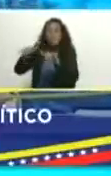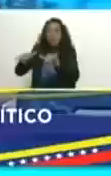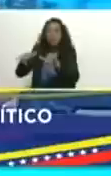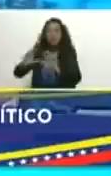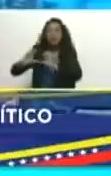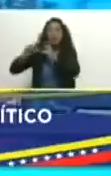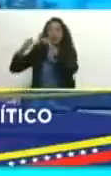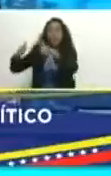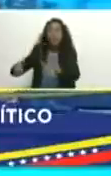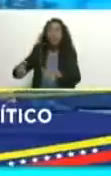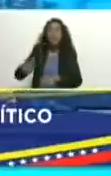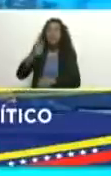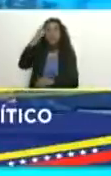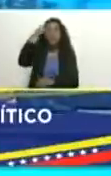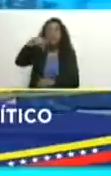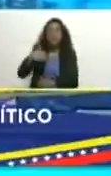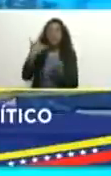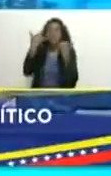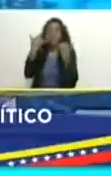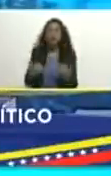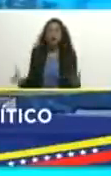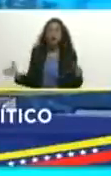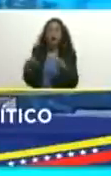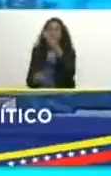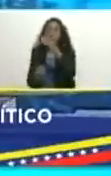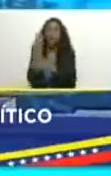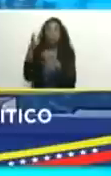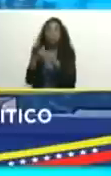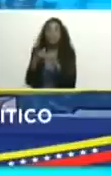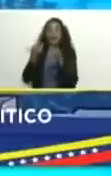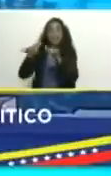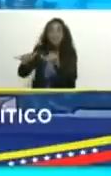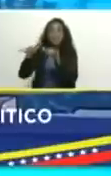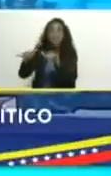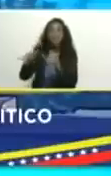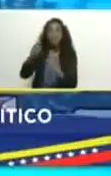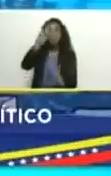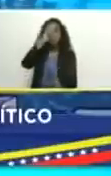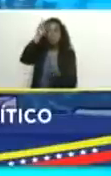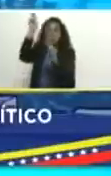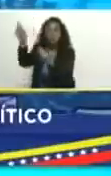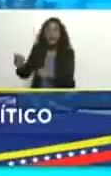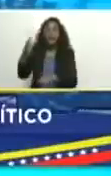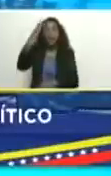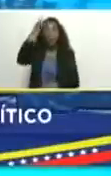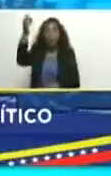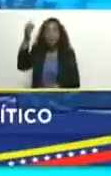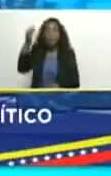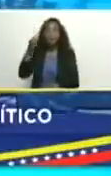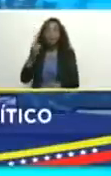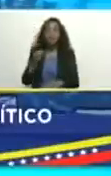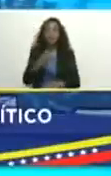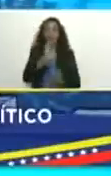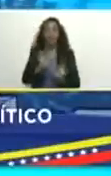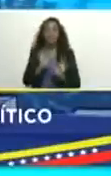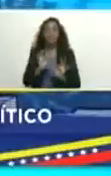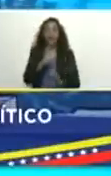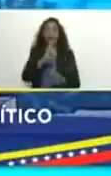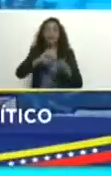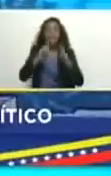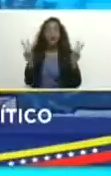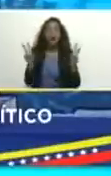comenzará desde el día de hoy. Ya quedará en manos del Consejo Especial para la Paz